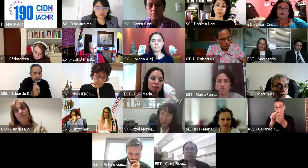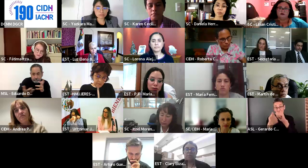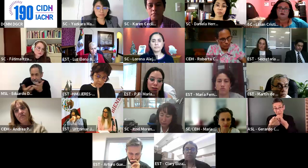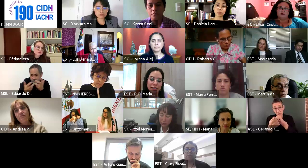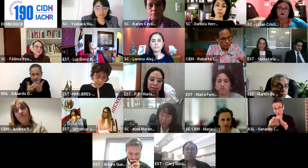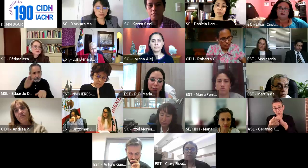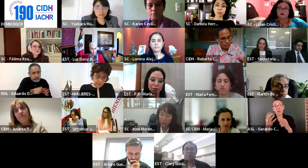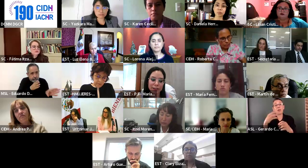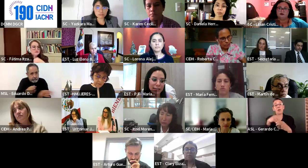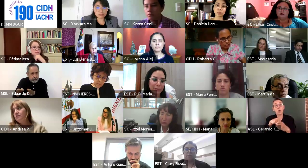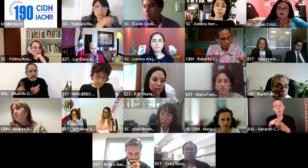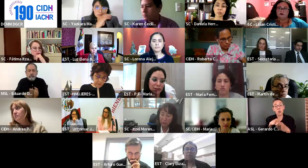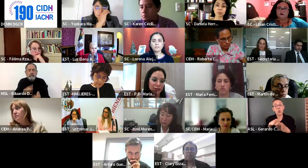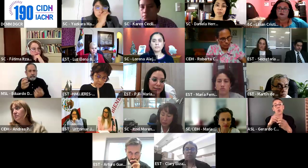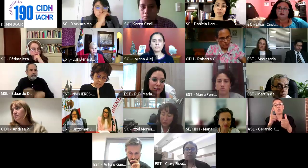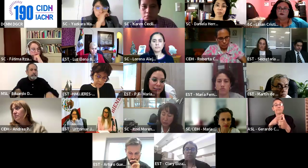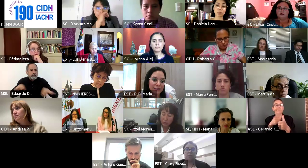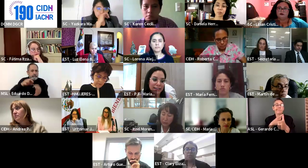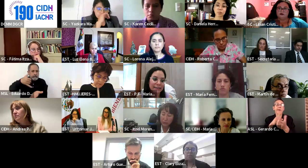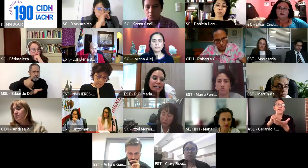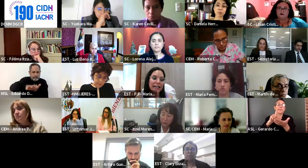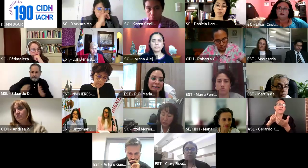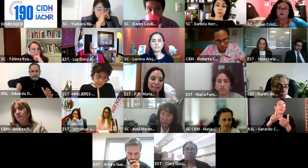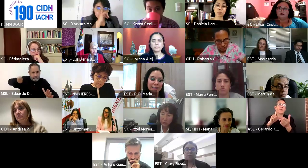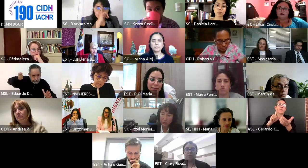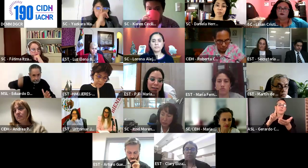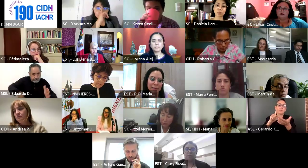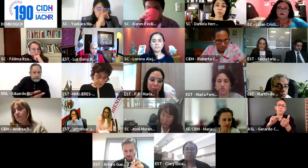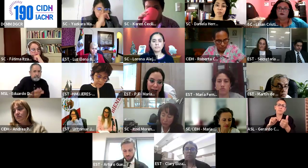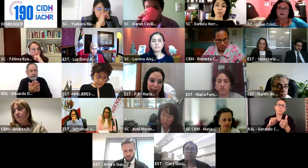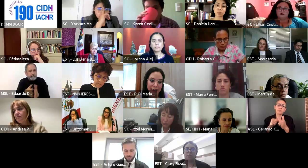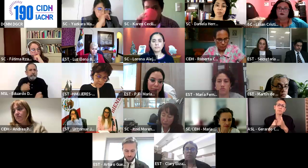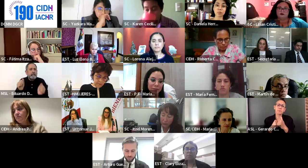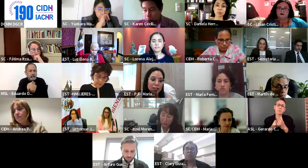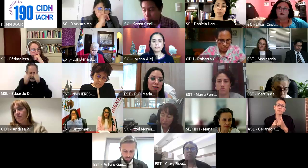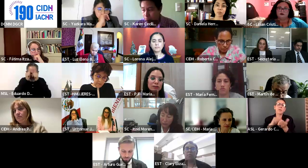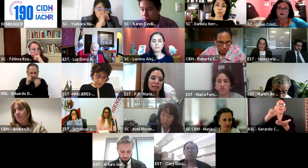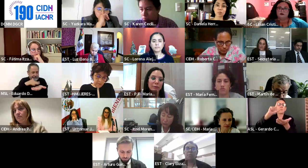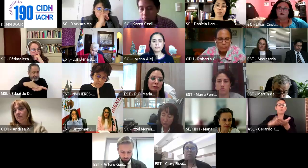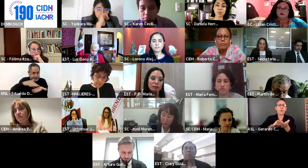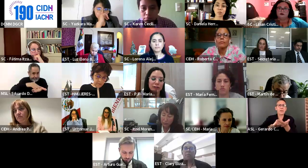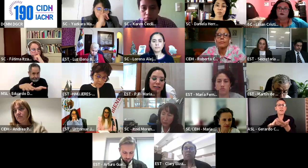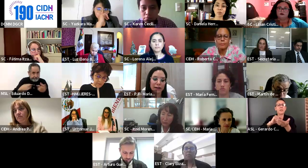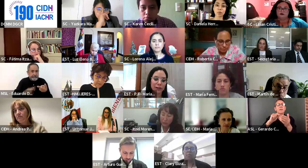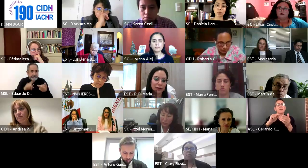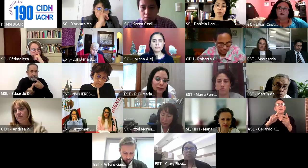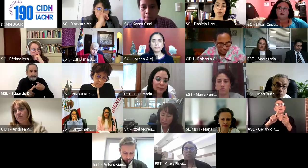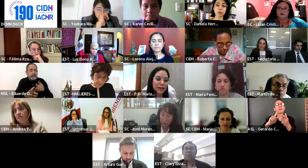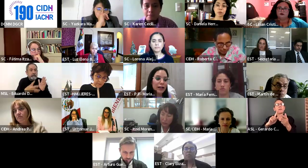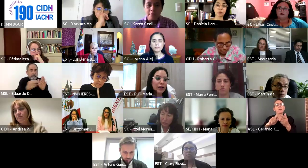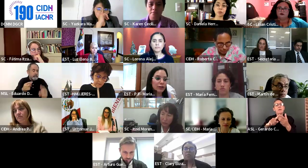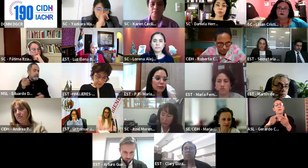utilizados son en ese orden la impresión de sentencias en sistema braille, su reproducción en